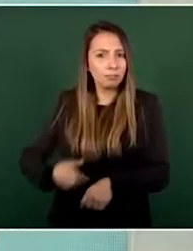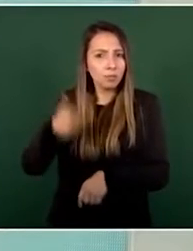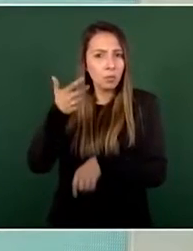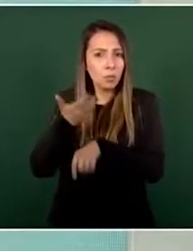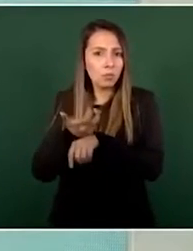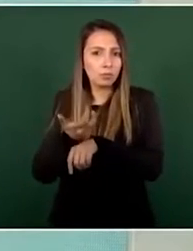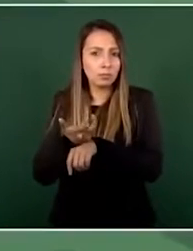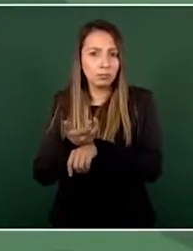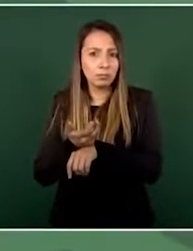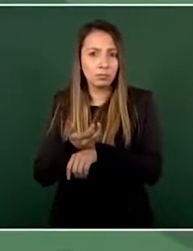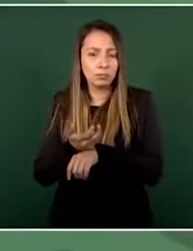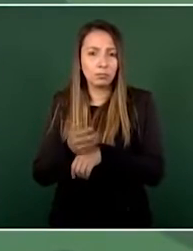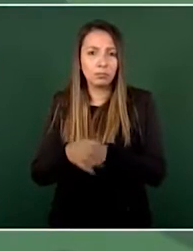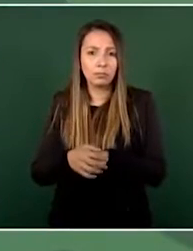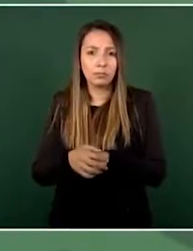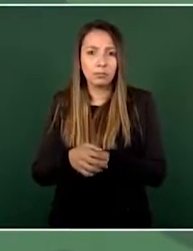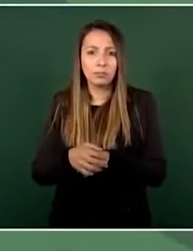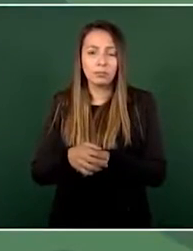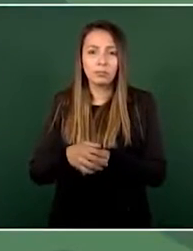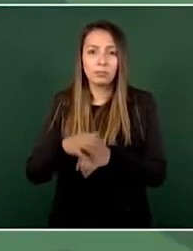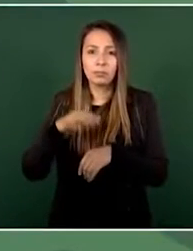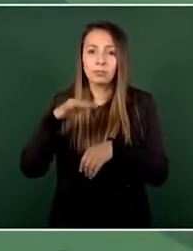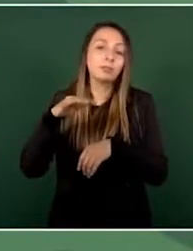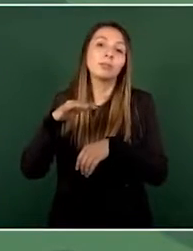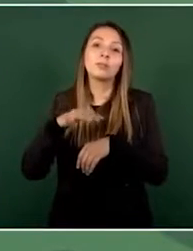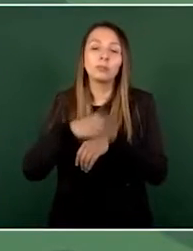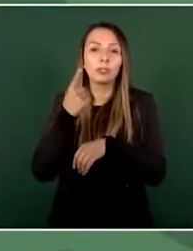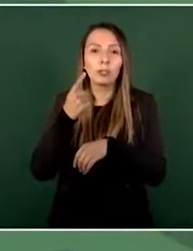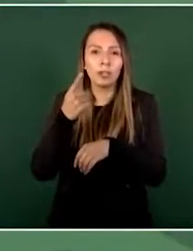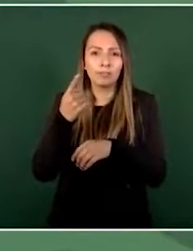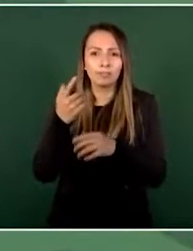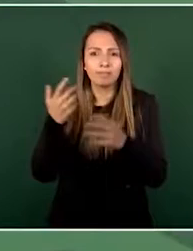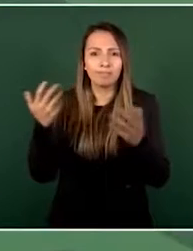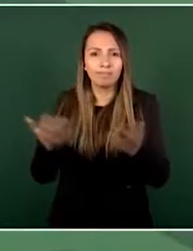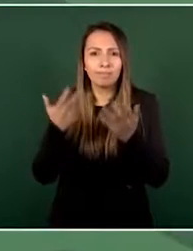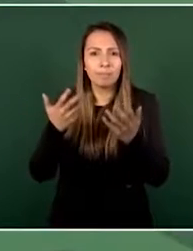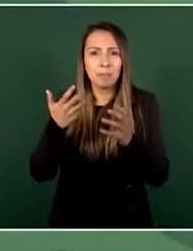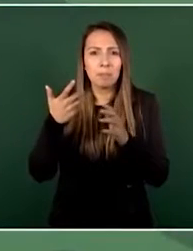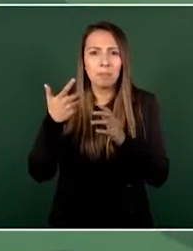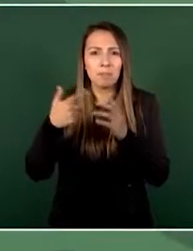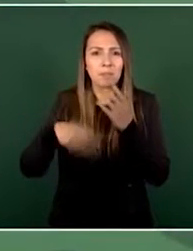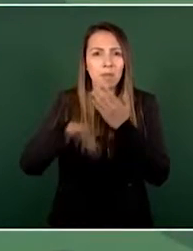Porque toda la campaña en contra nuestra